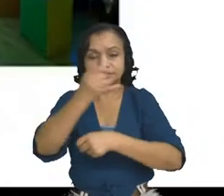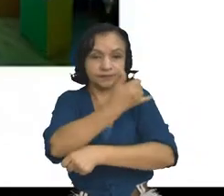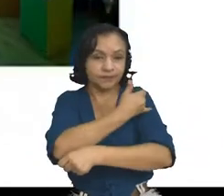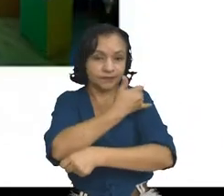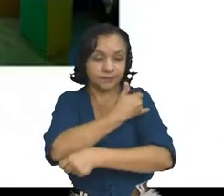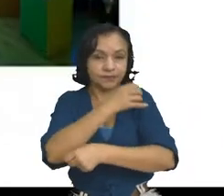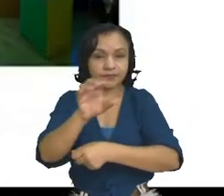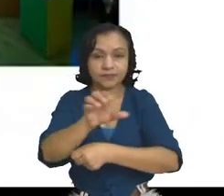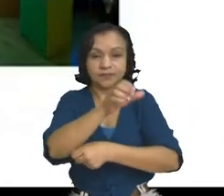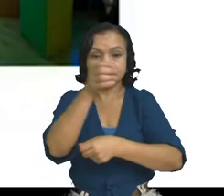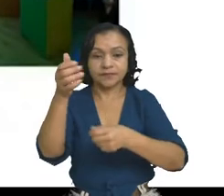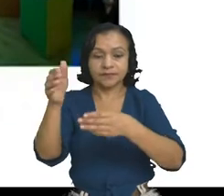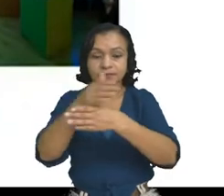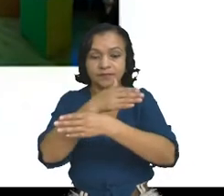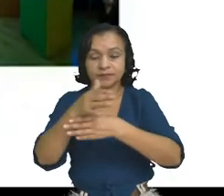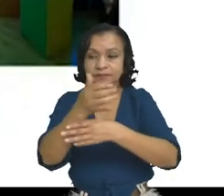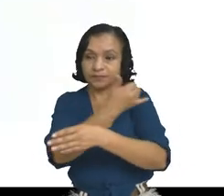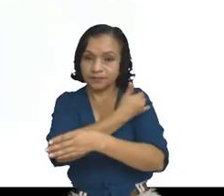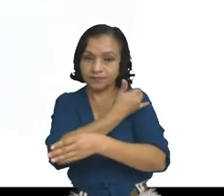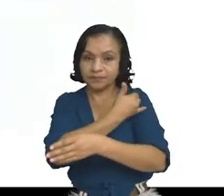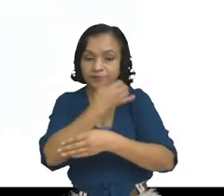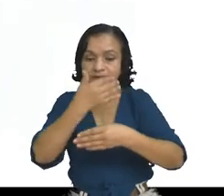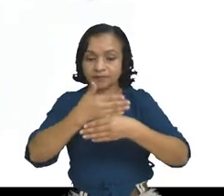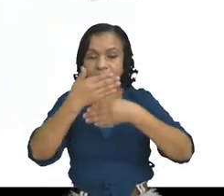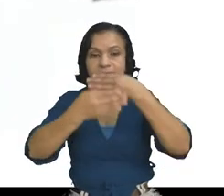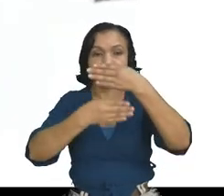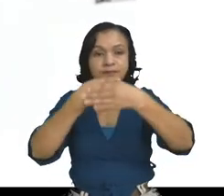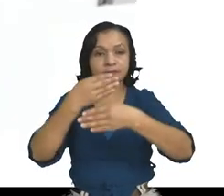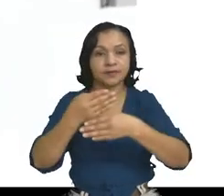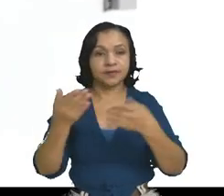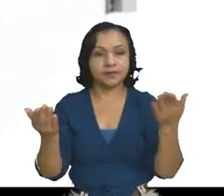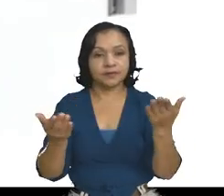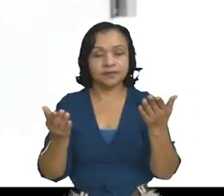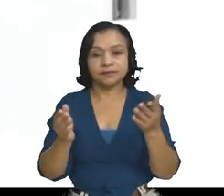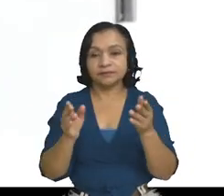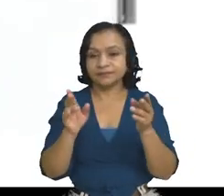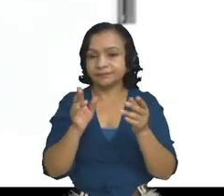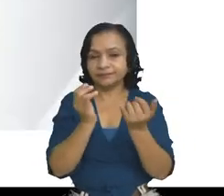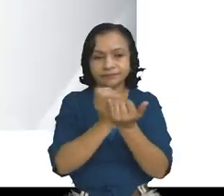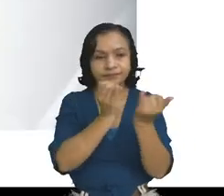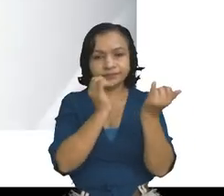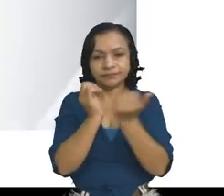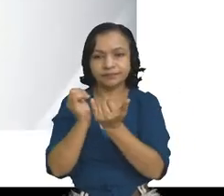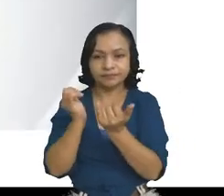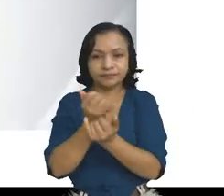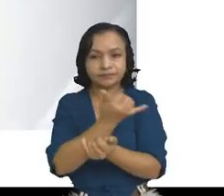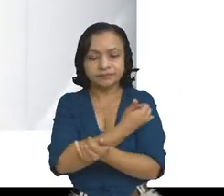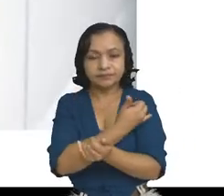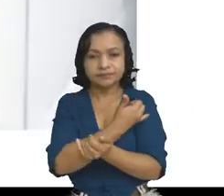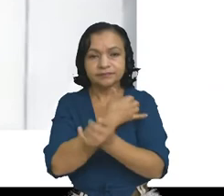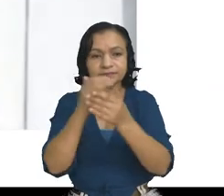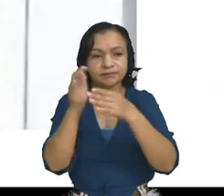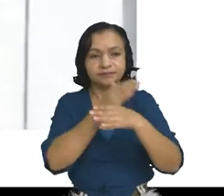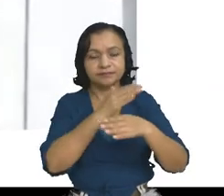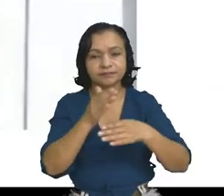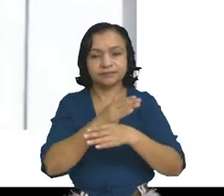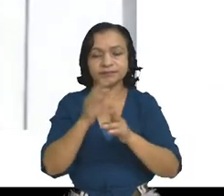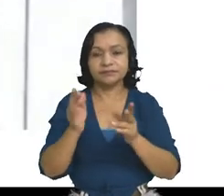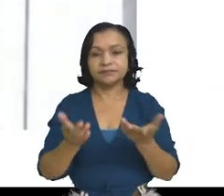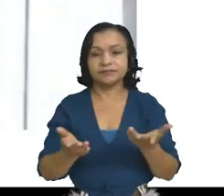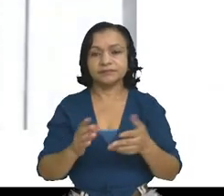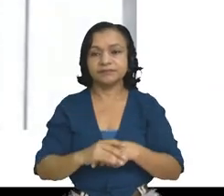habrán otras obras que estarán concluyéndose en el mismo momento que este hospital esté siendo entregado a nuestro pueblo